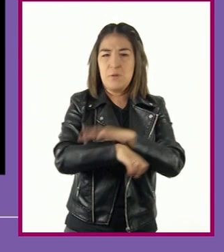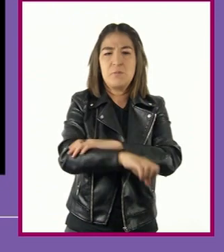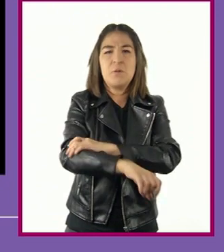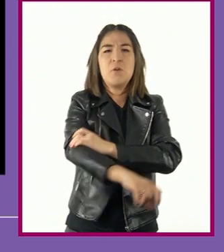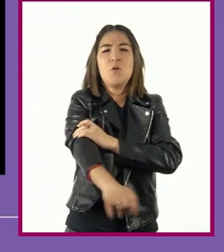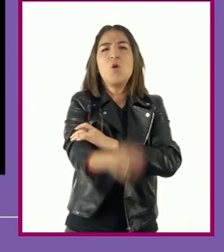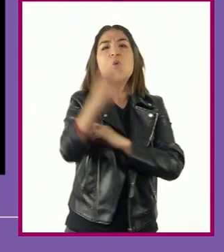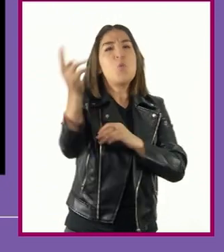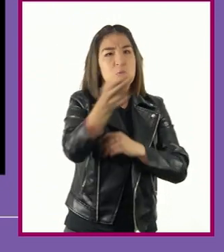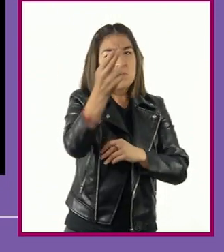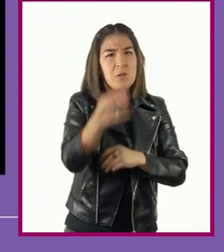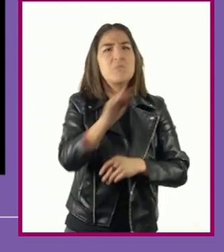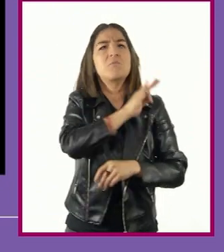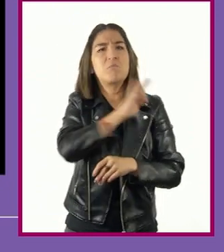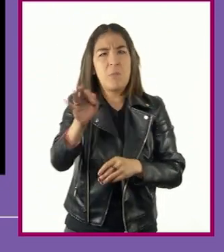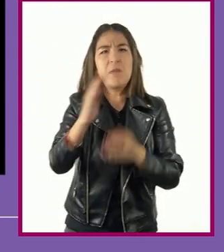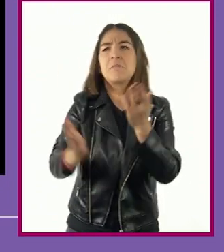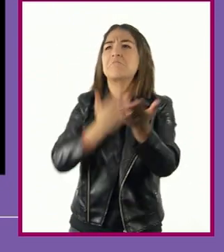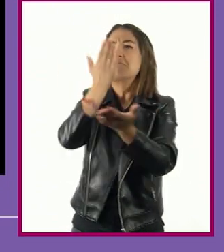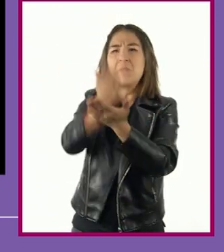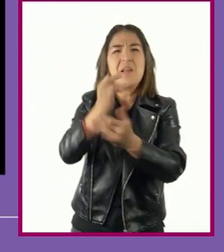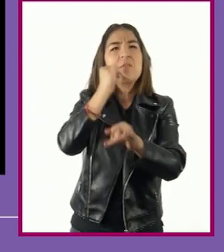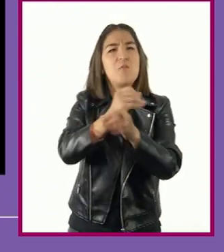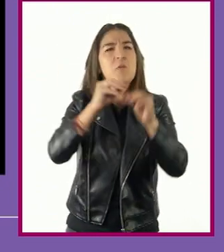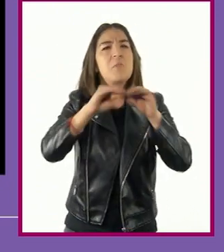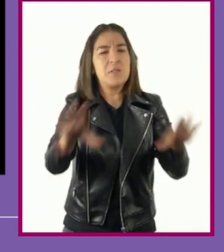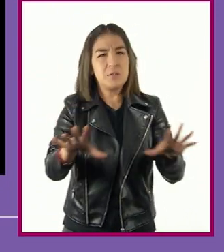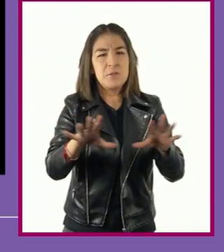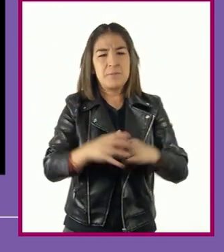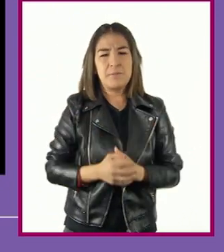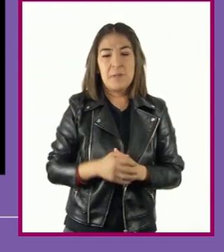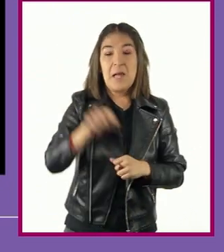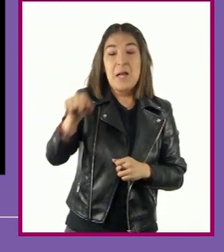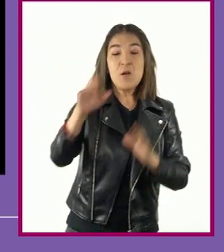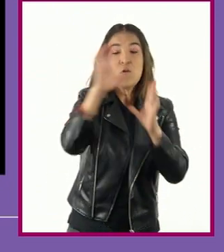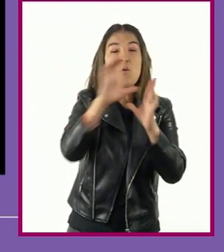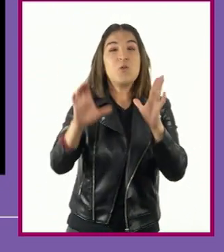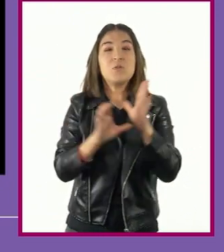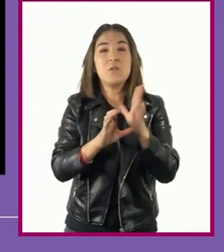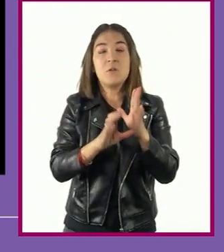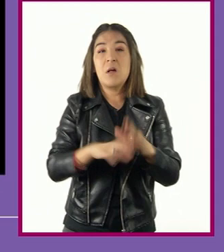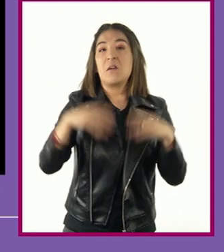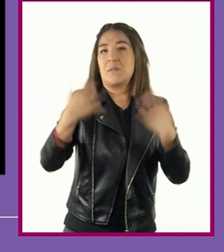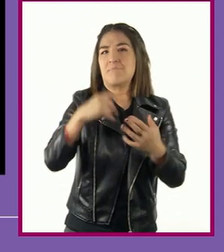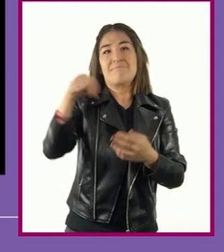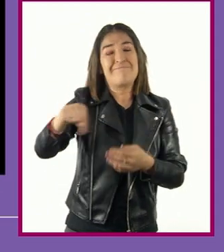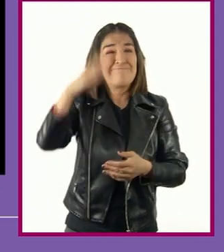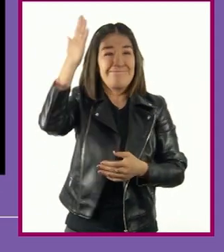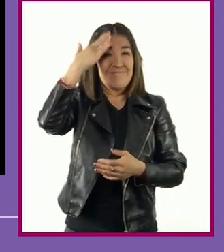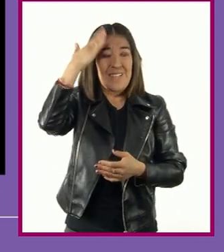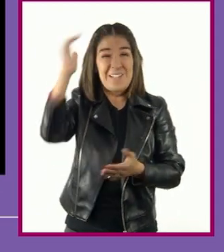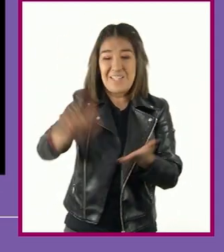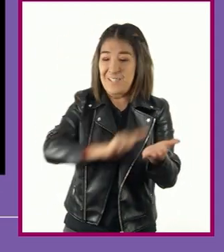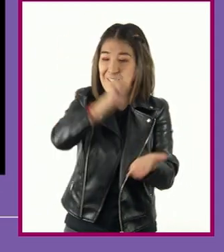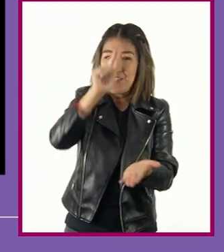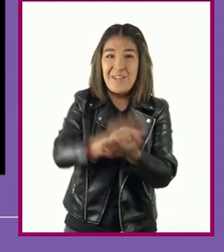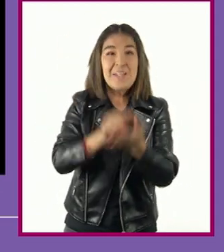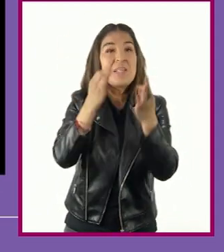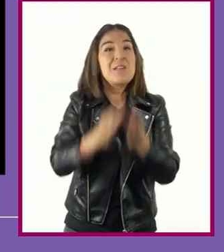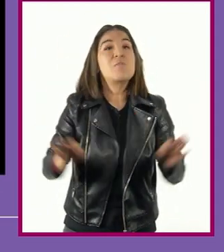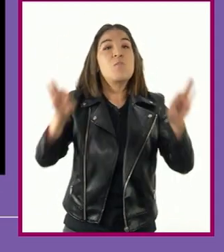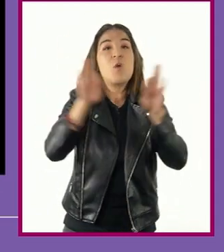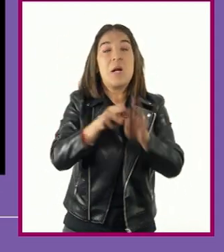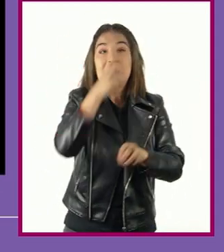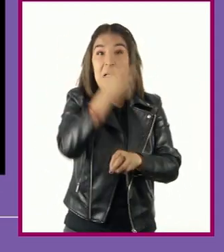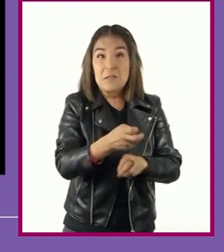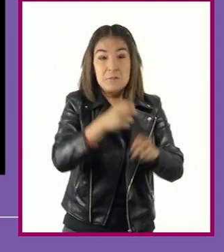ustedes allá en casa también lo pueden hacer. La Constitución es la ley principal y de ella nacen